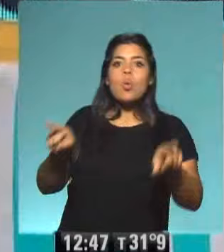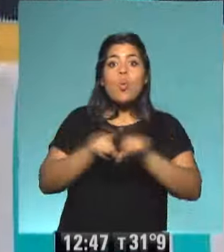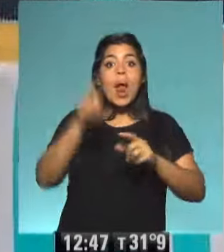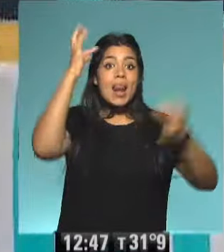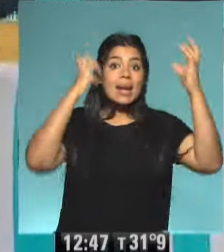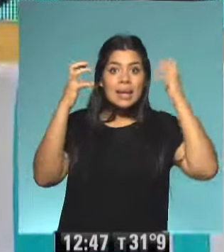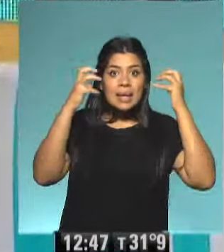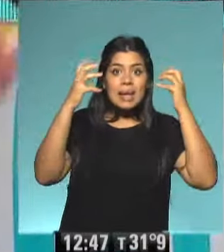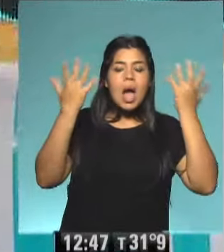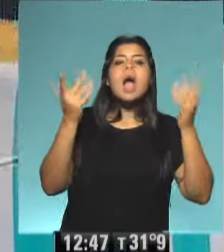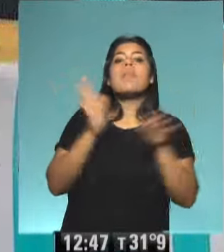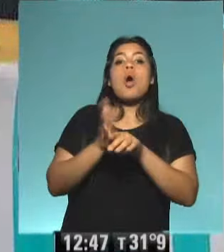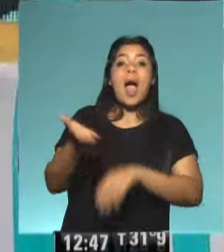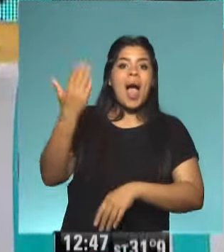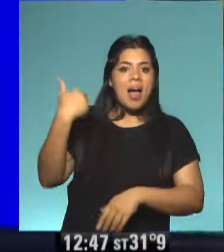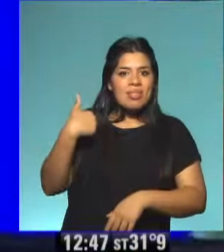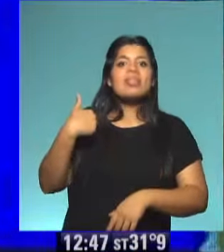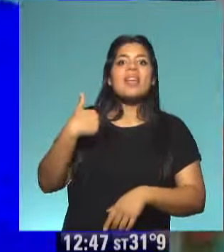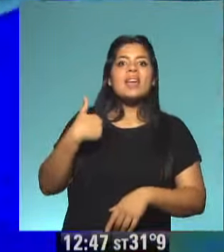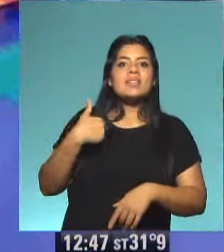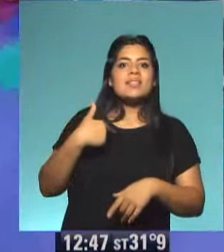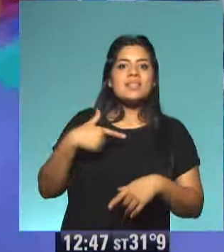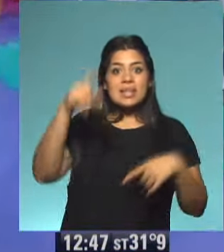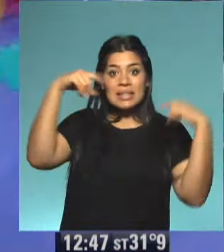su nombre porque no se la nombra.